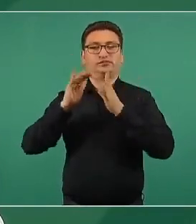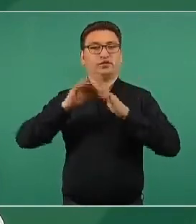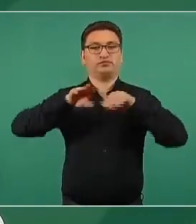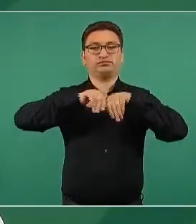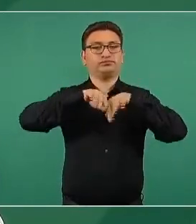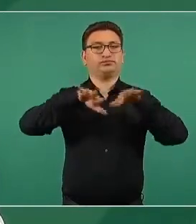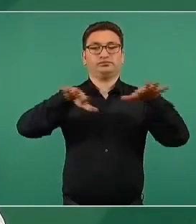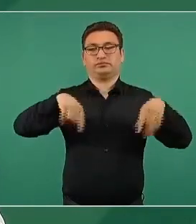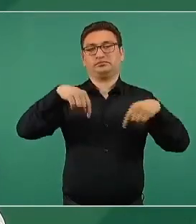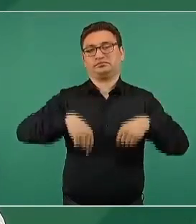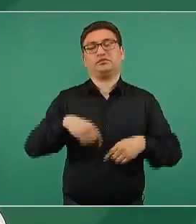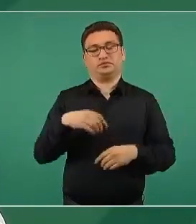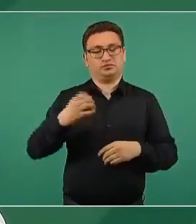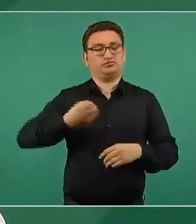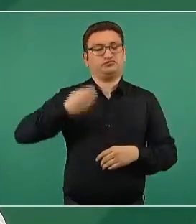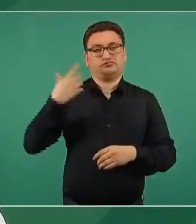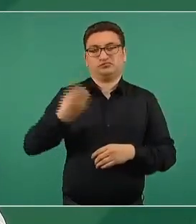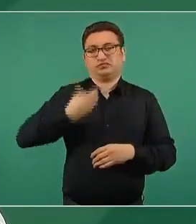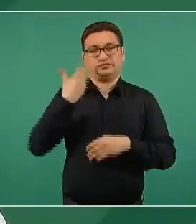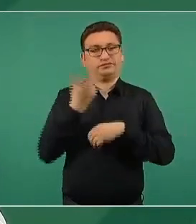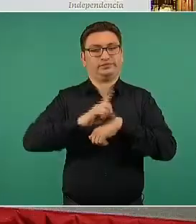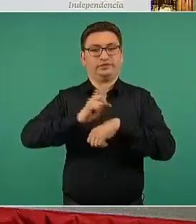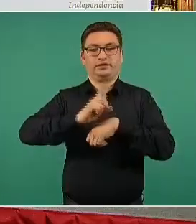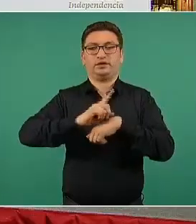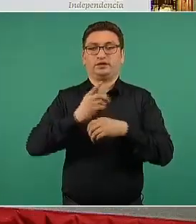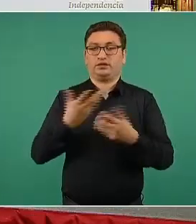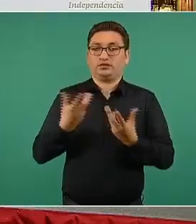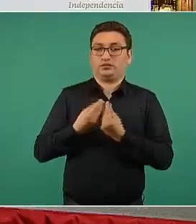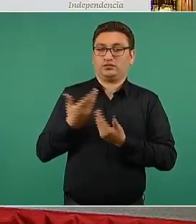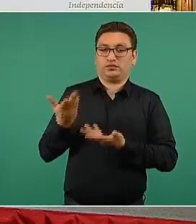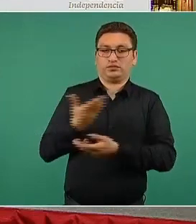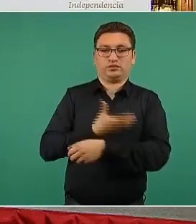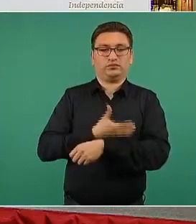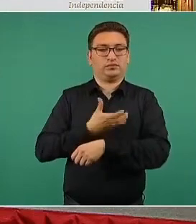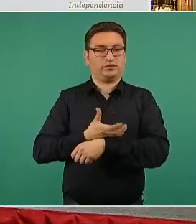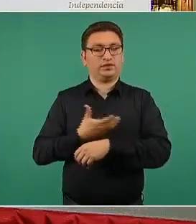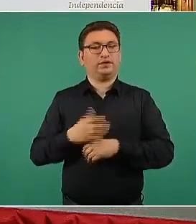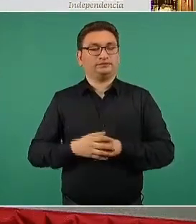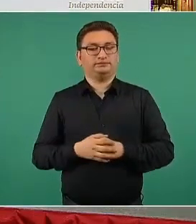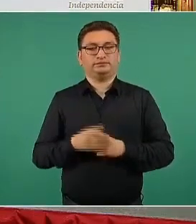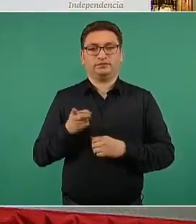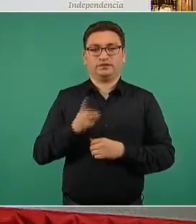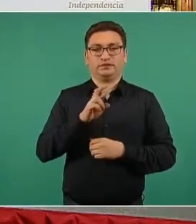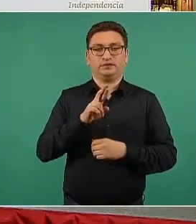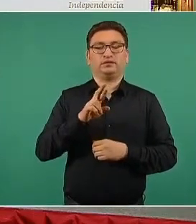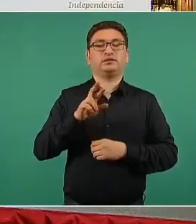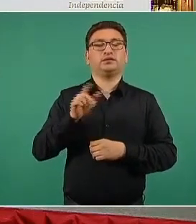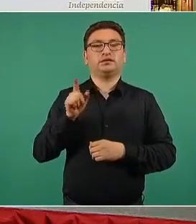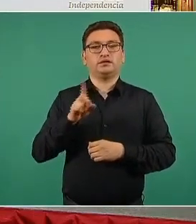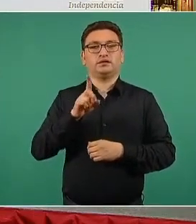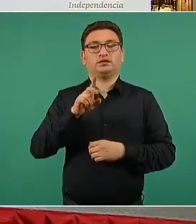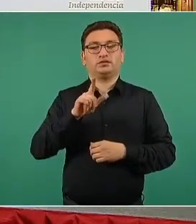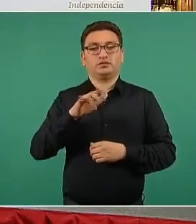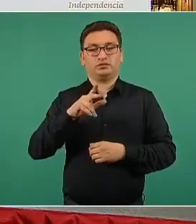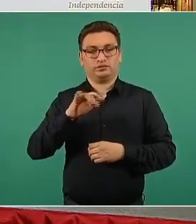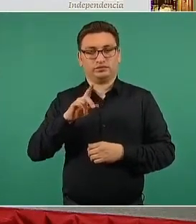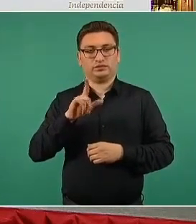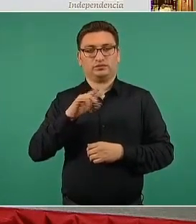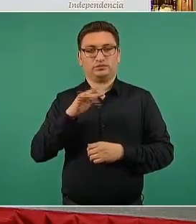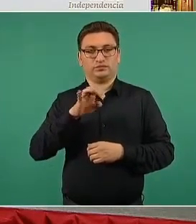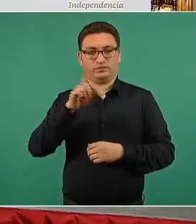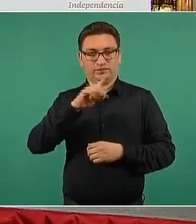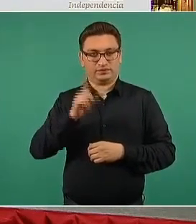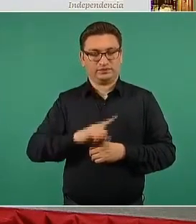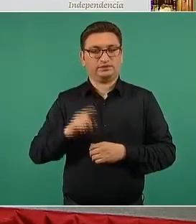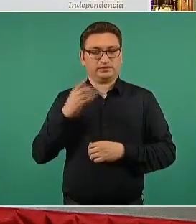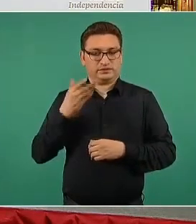comparte esta conferencia diaria. Me acompaña el día de hoy el doctor Ruy López Ridaura, también